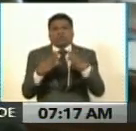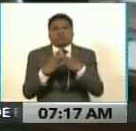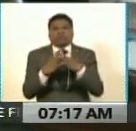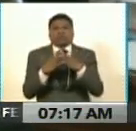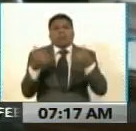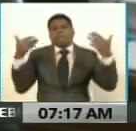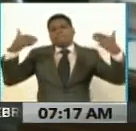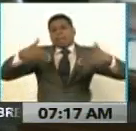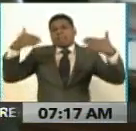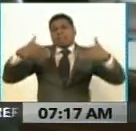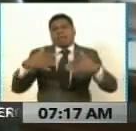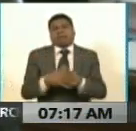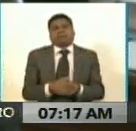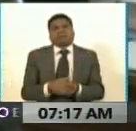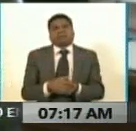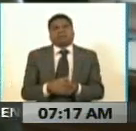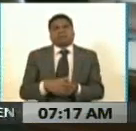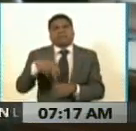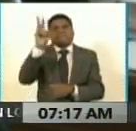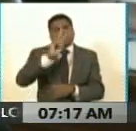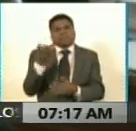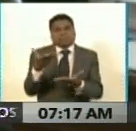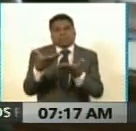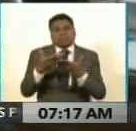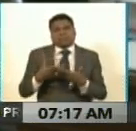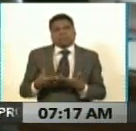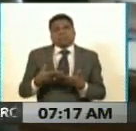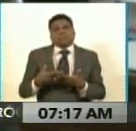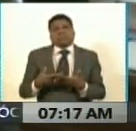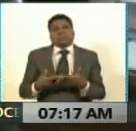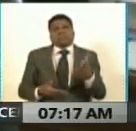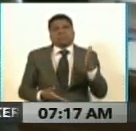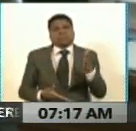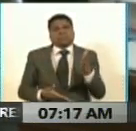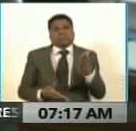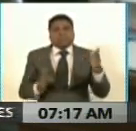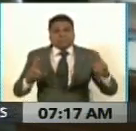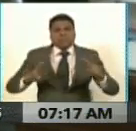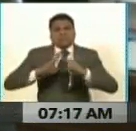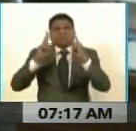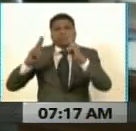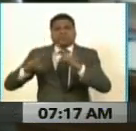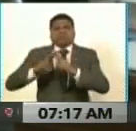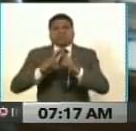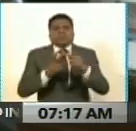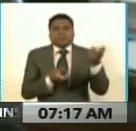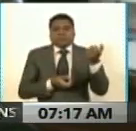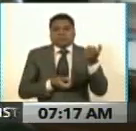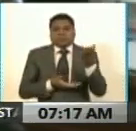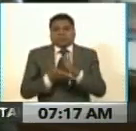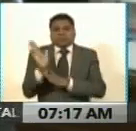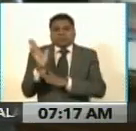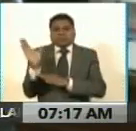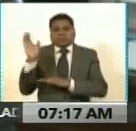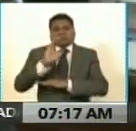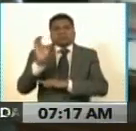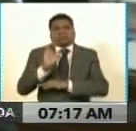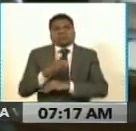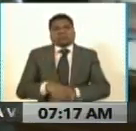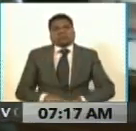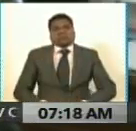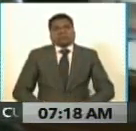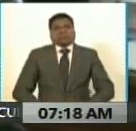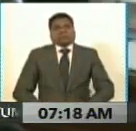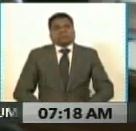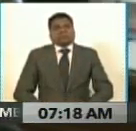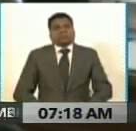y Venezuela recibe dinero que se va encontrando para Colombia no hemos podido encontrarlo el presidente ha